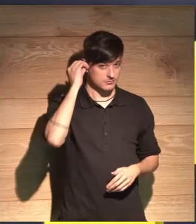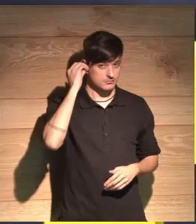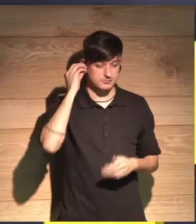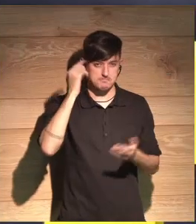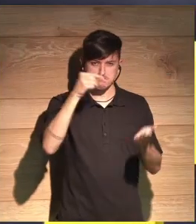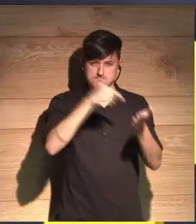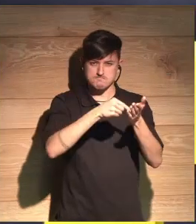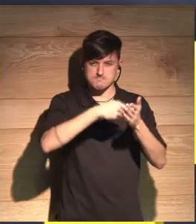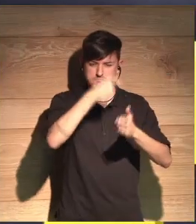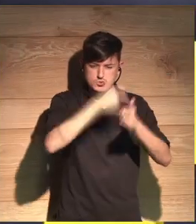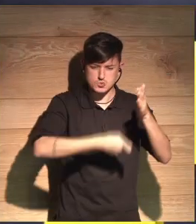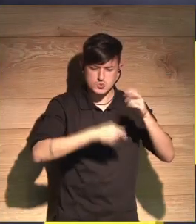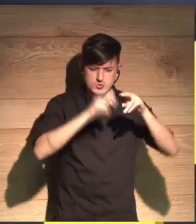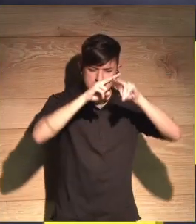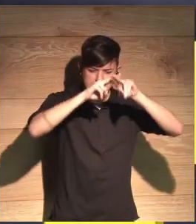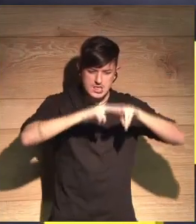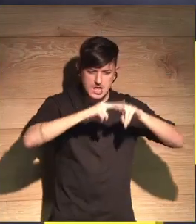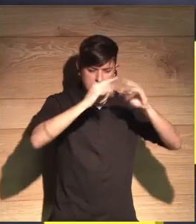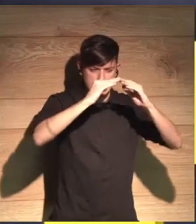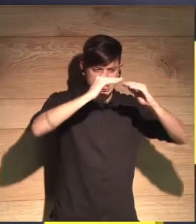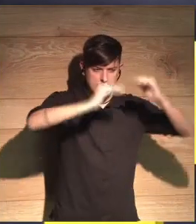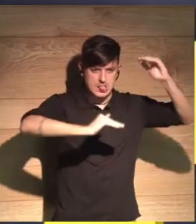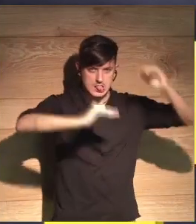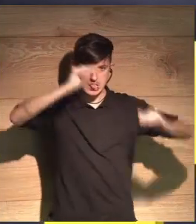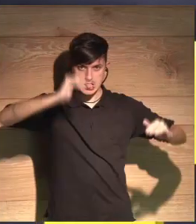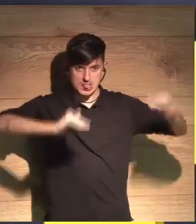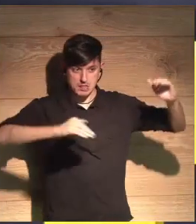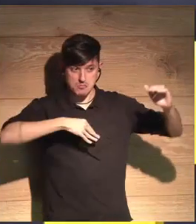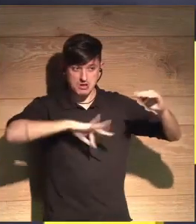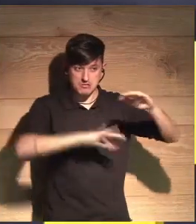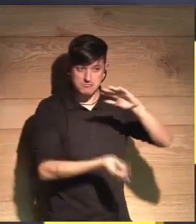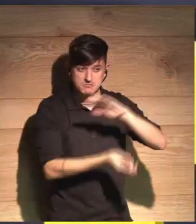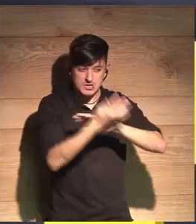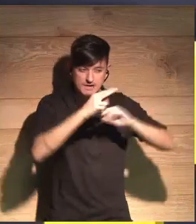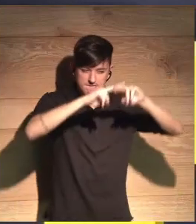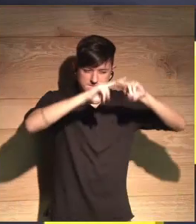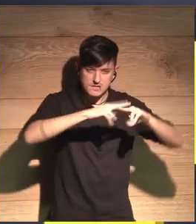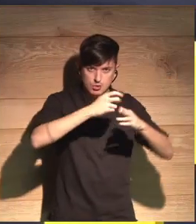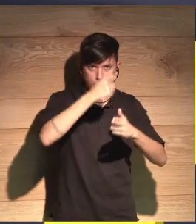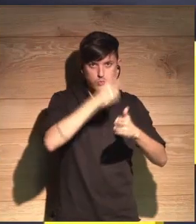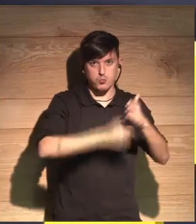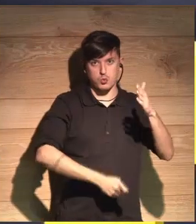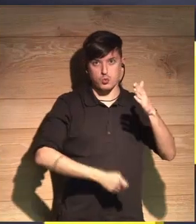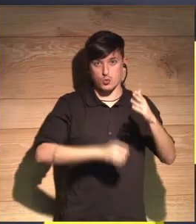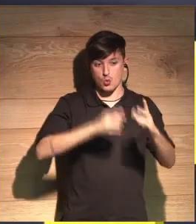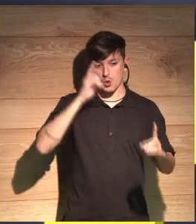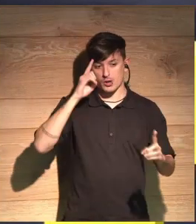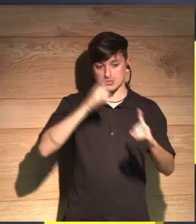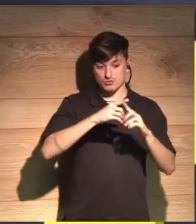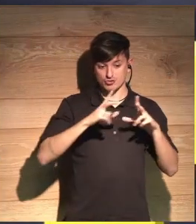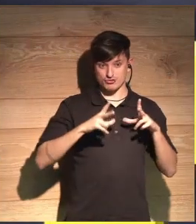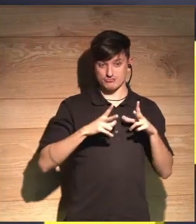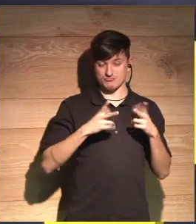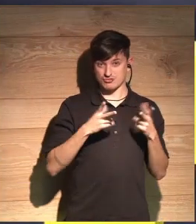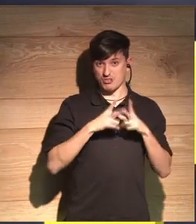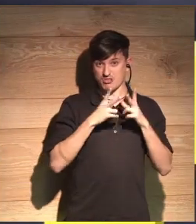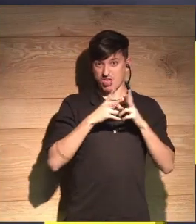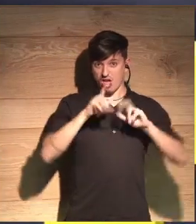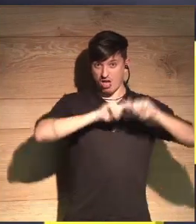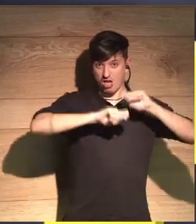analizar los desequilibrios que se pueden producir sobre todo porque nuestro objetivo como sociedad y como fundación telefónica